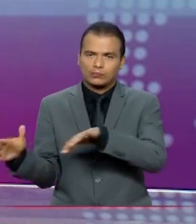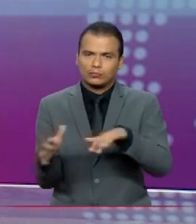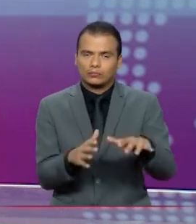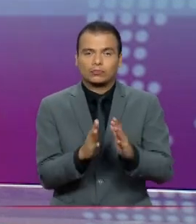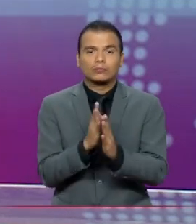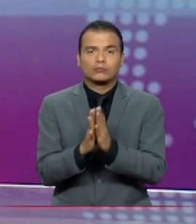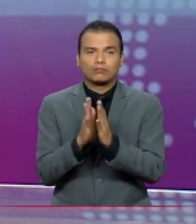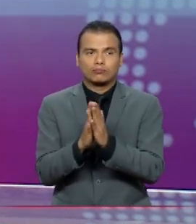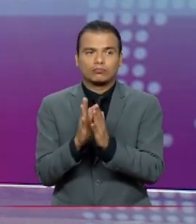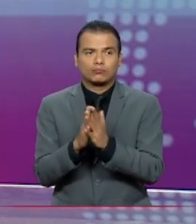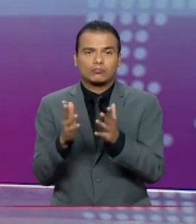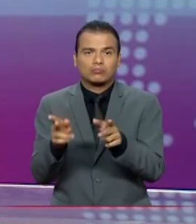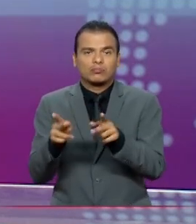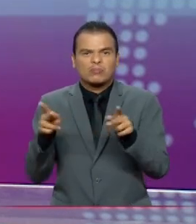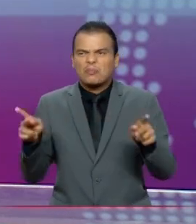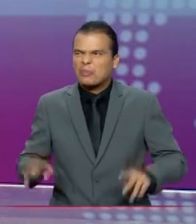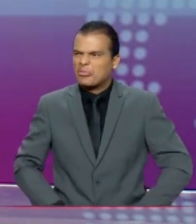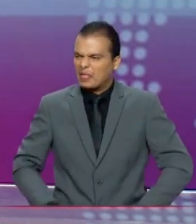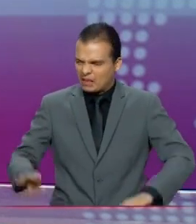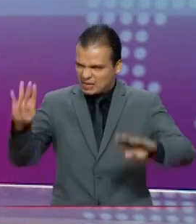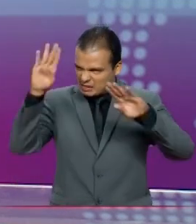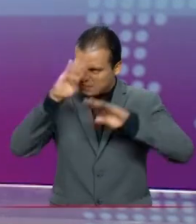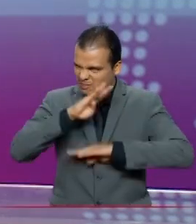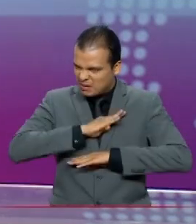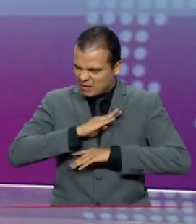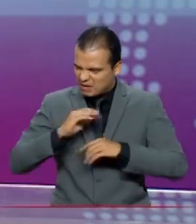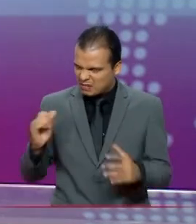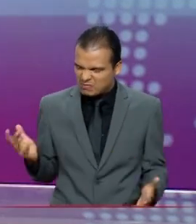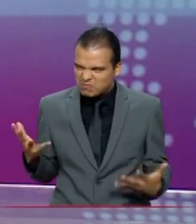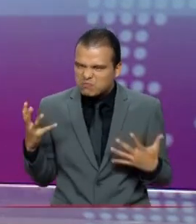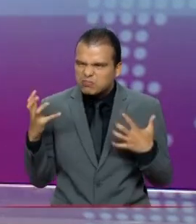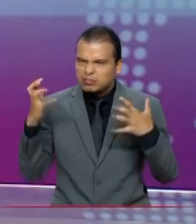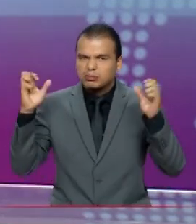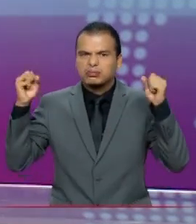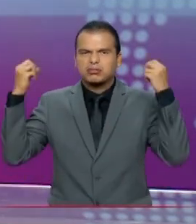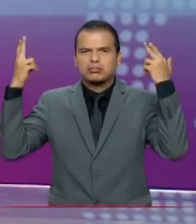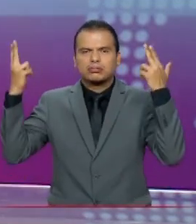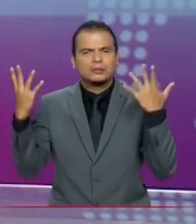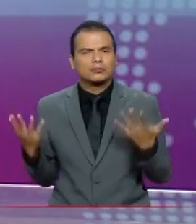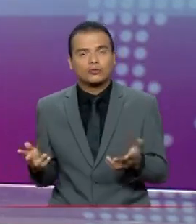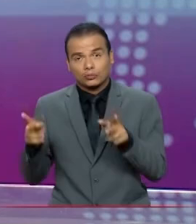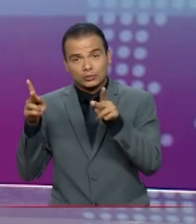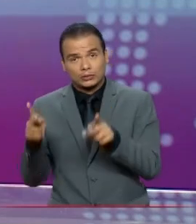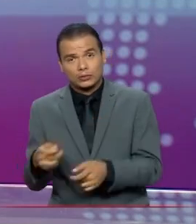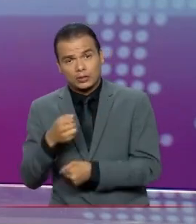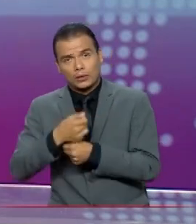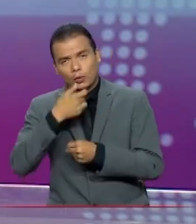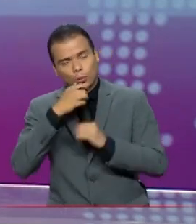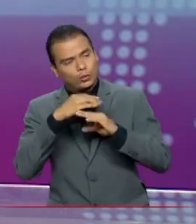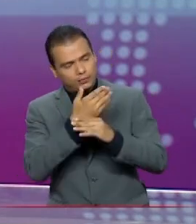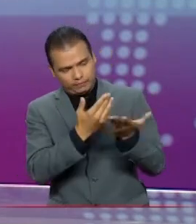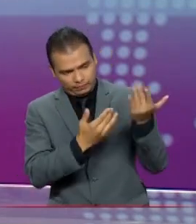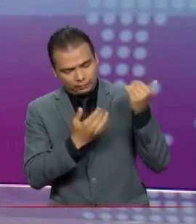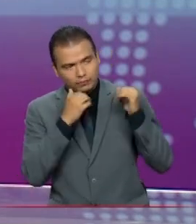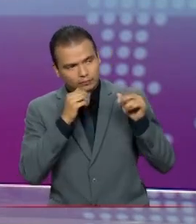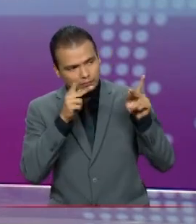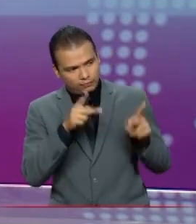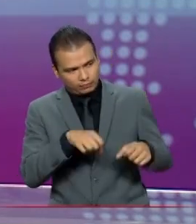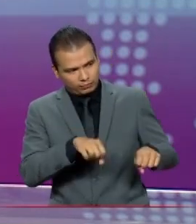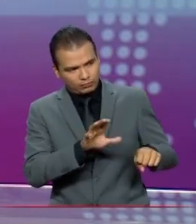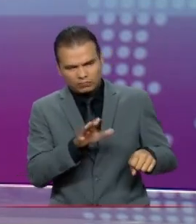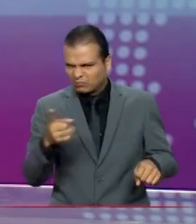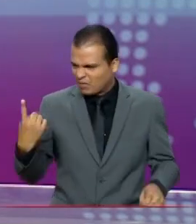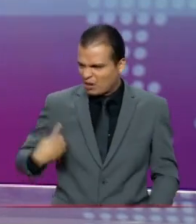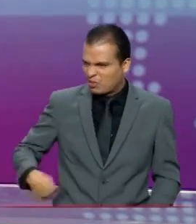Un nuevo incidente de intolerancia se registró en las calles de Cali durante un operativo de movilidad cuando un hombre incendió su motocicleta.